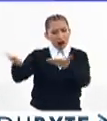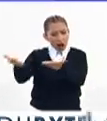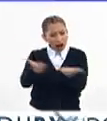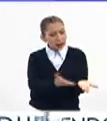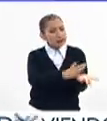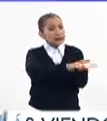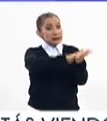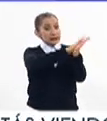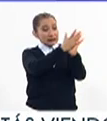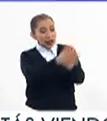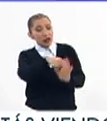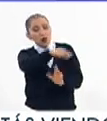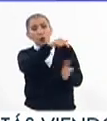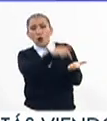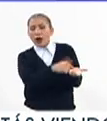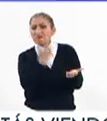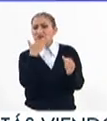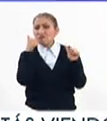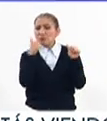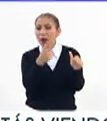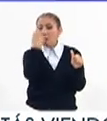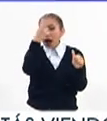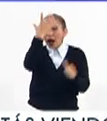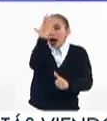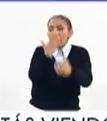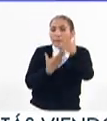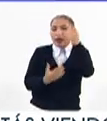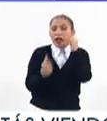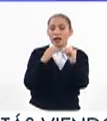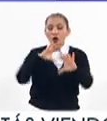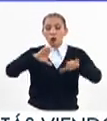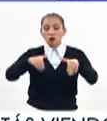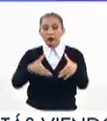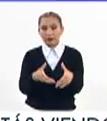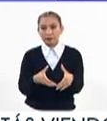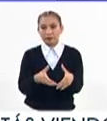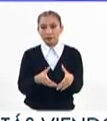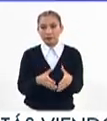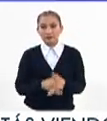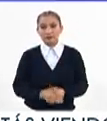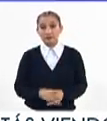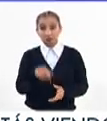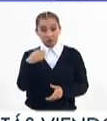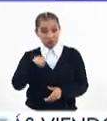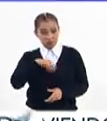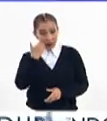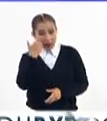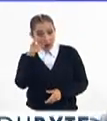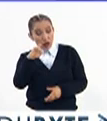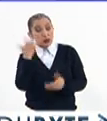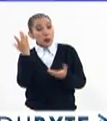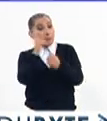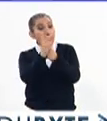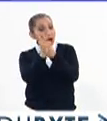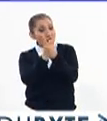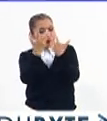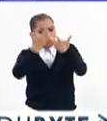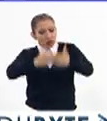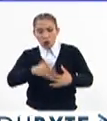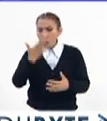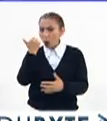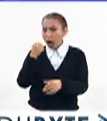se transforme en un verdadero centro de aprendizaje comunitario. Si queremos un país armónico,